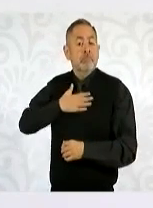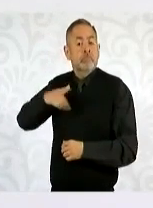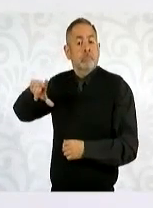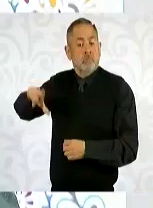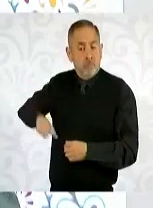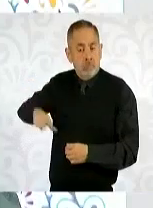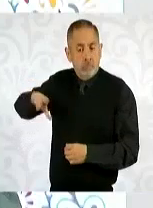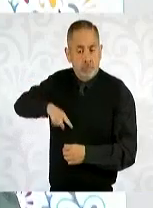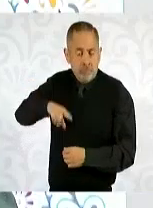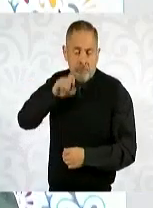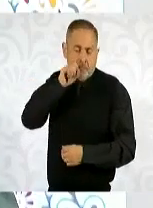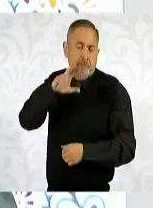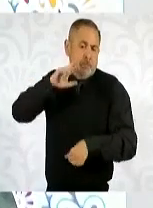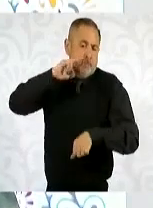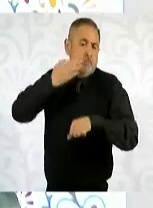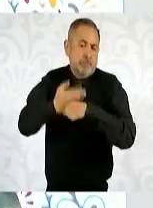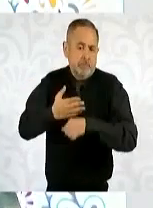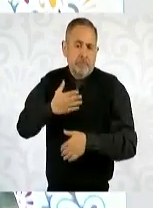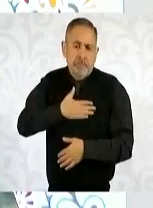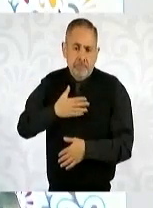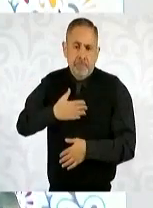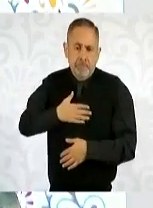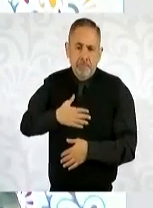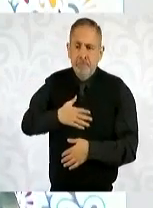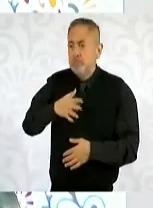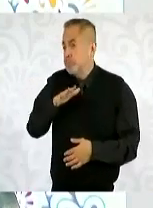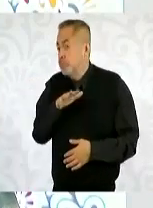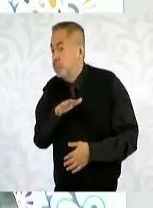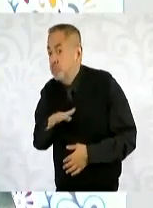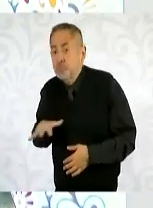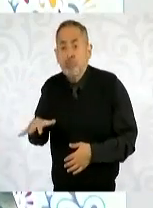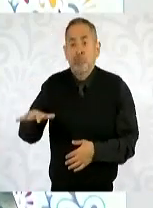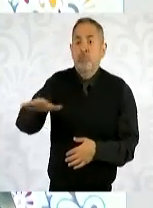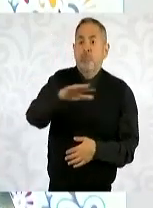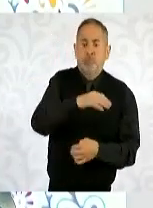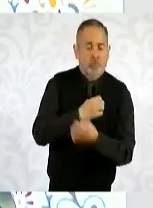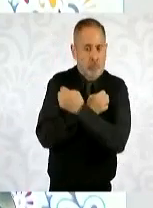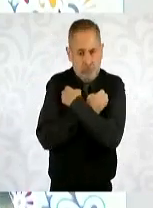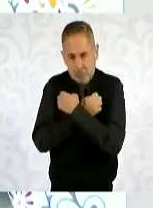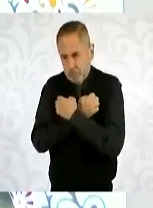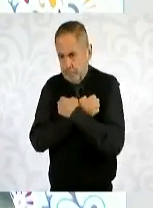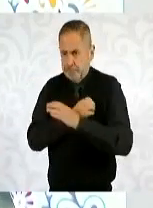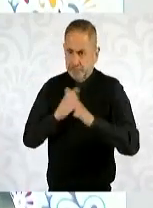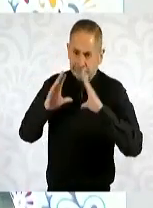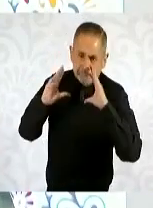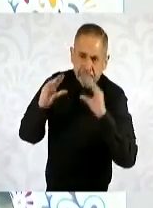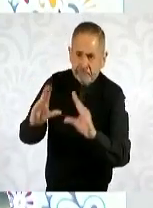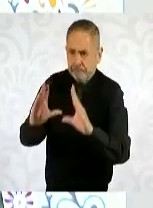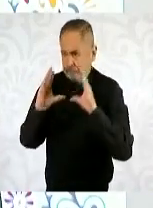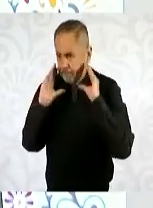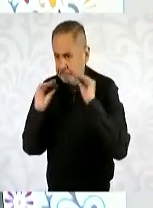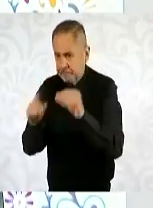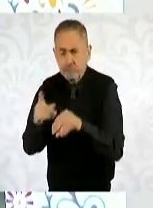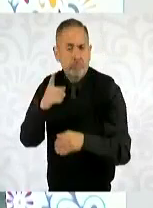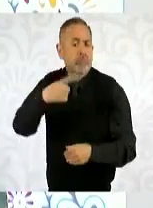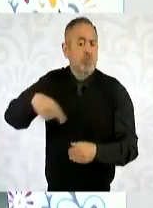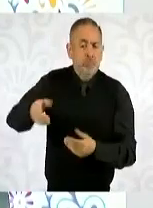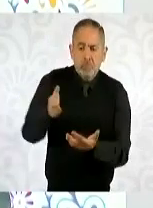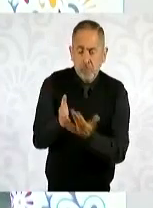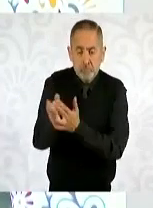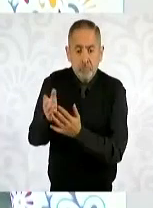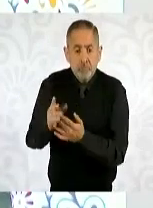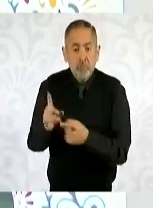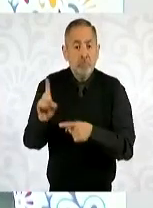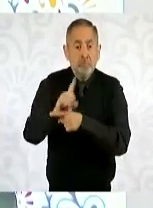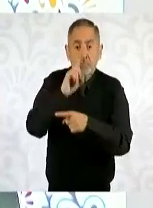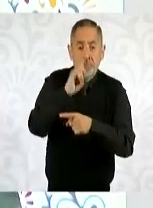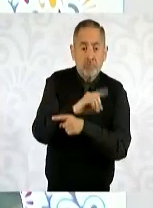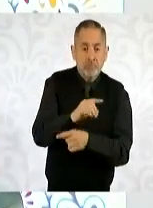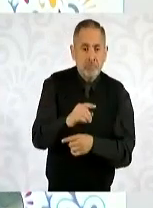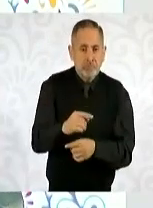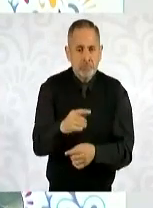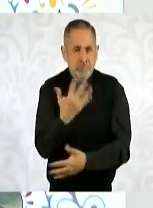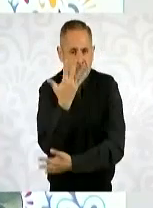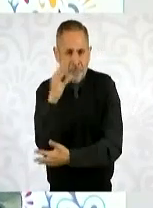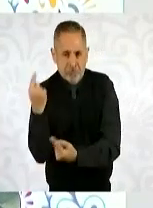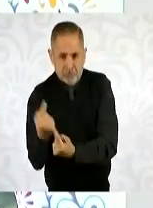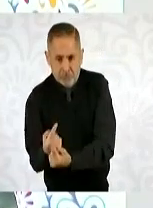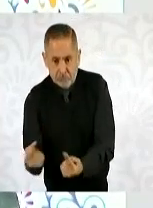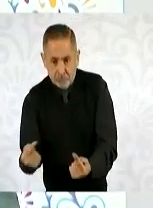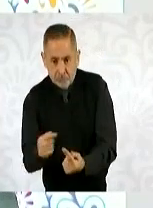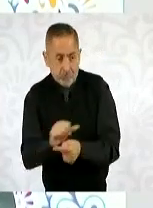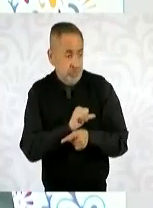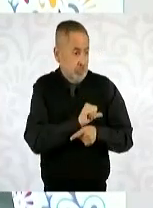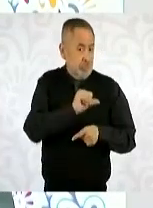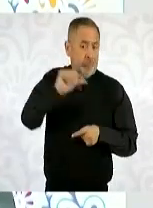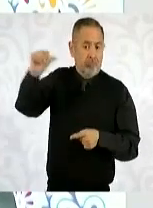gobierno? Pues que todos tengamos acceso a la educación, desde la educación inicial hasta el